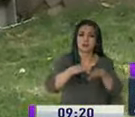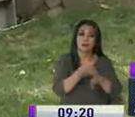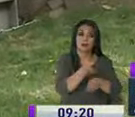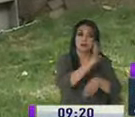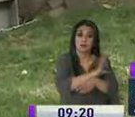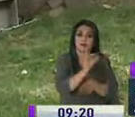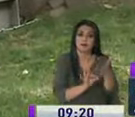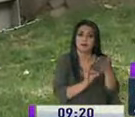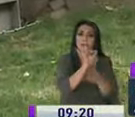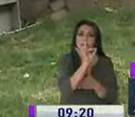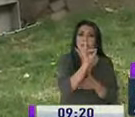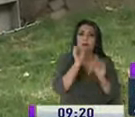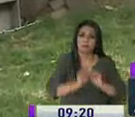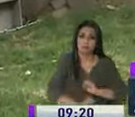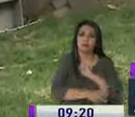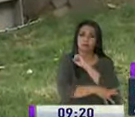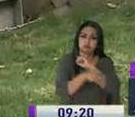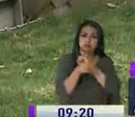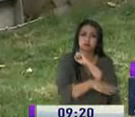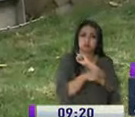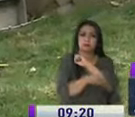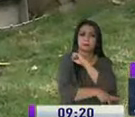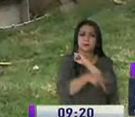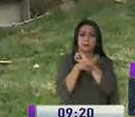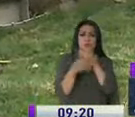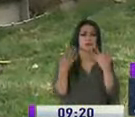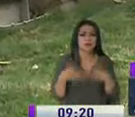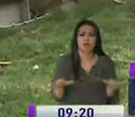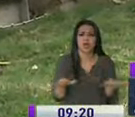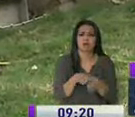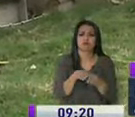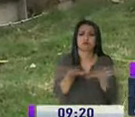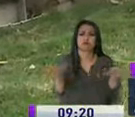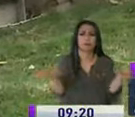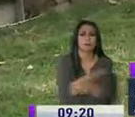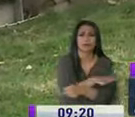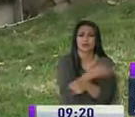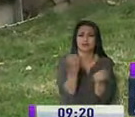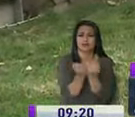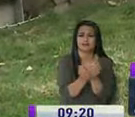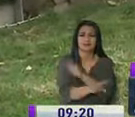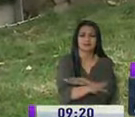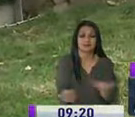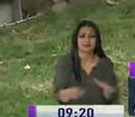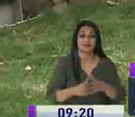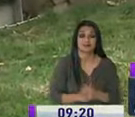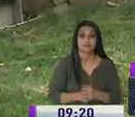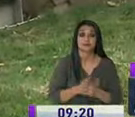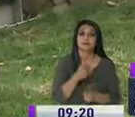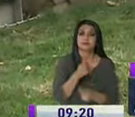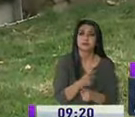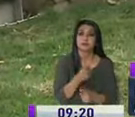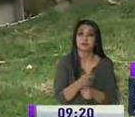Asamblea para afectar, para explotar el Yasuní, ya se rebasaron incluso, ¿no? Entonces,